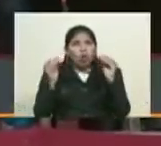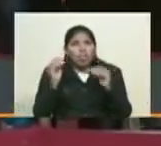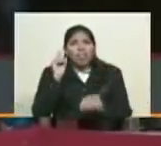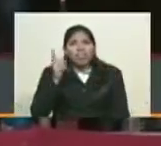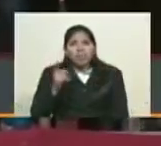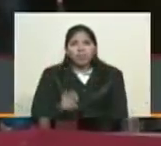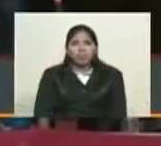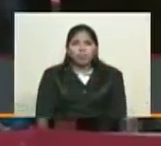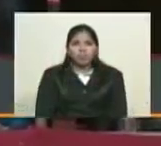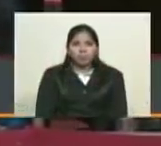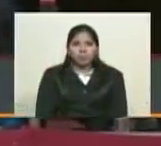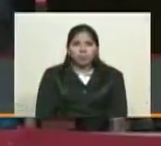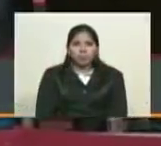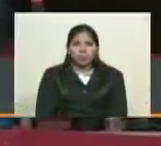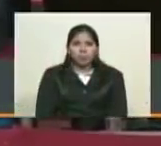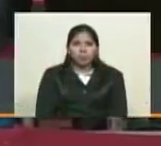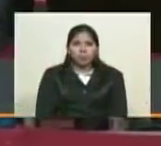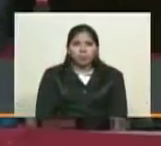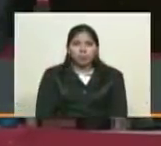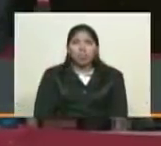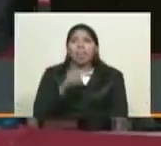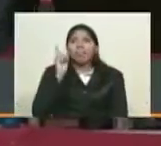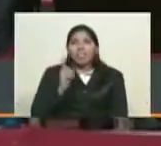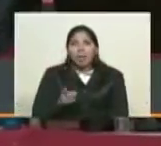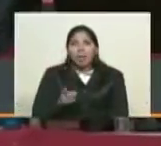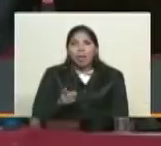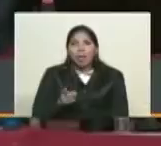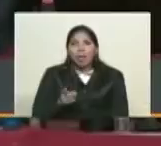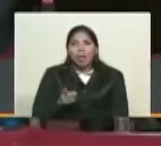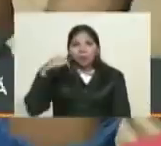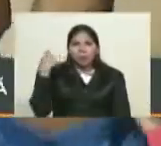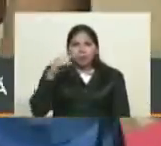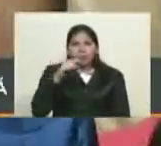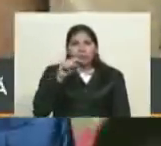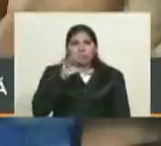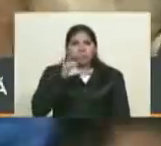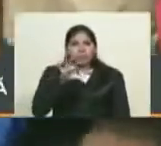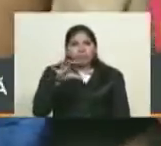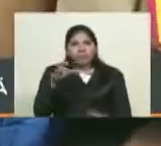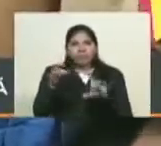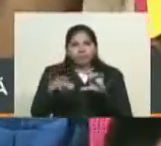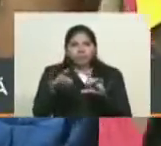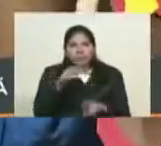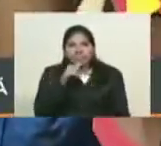Tenemos que seguir desarrollando el carné de la patria.